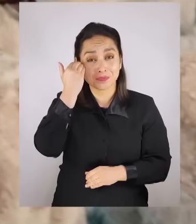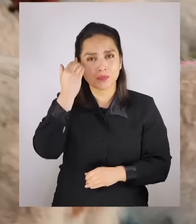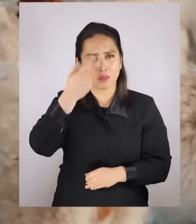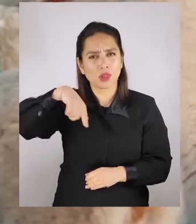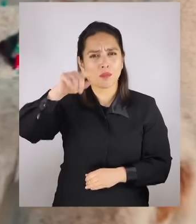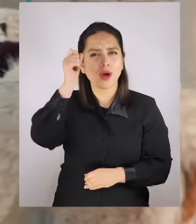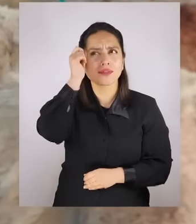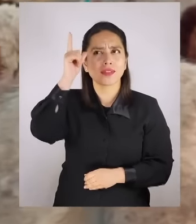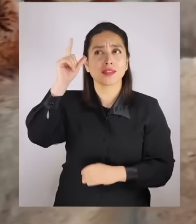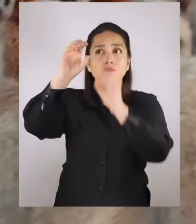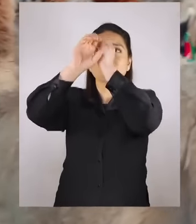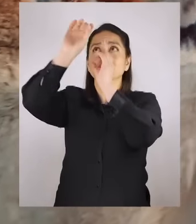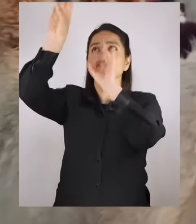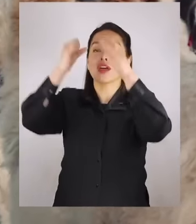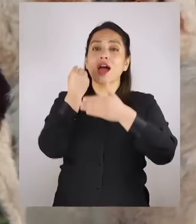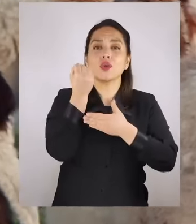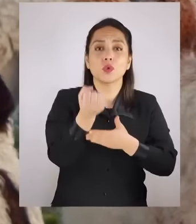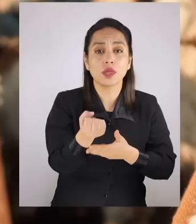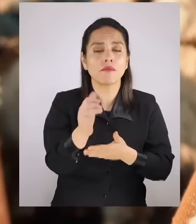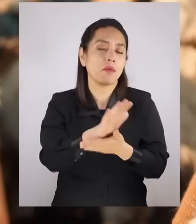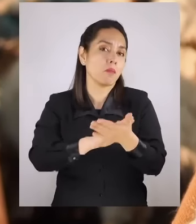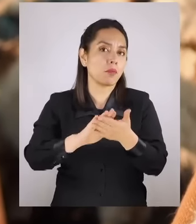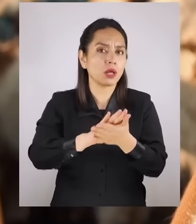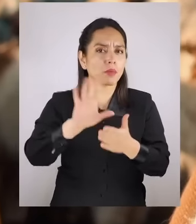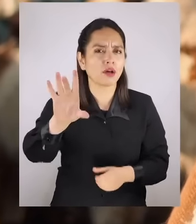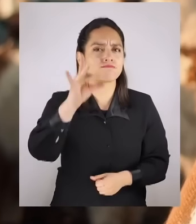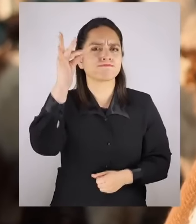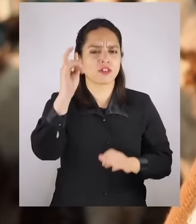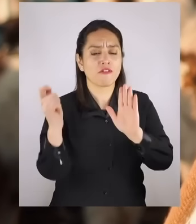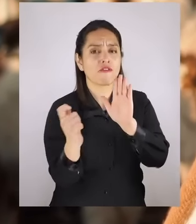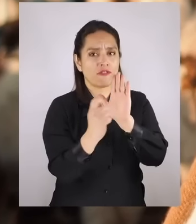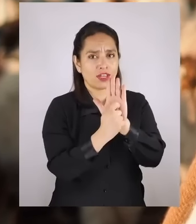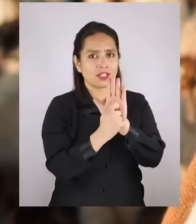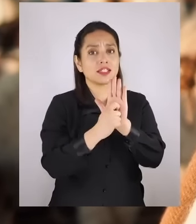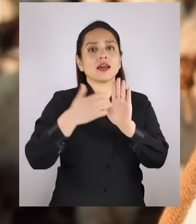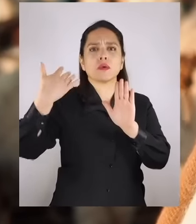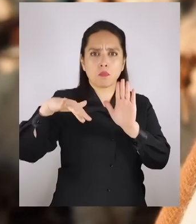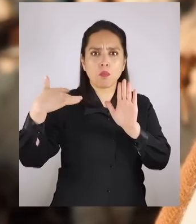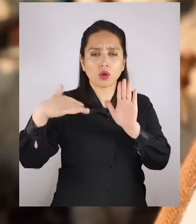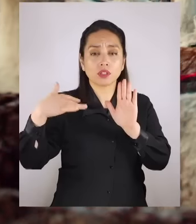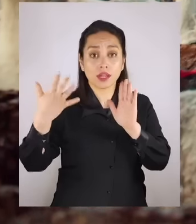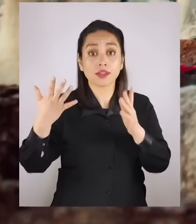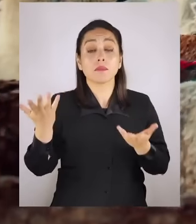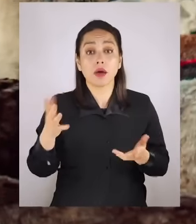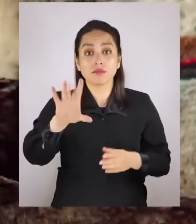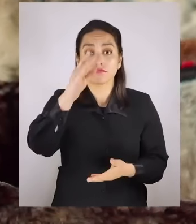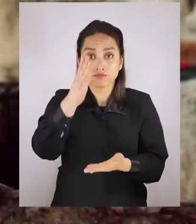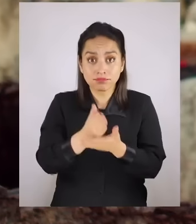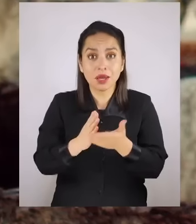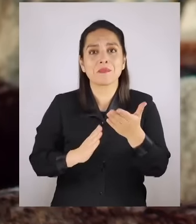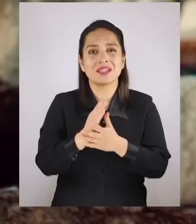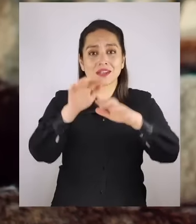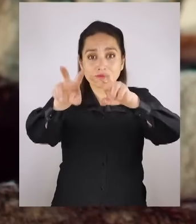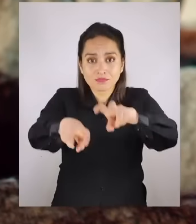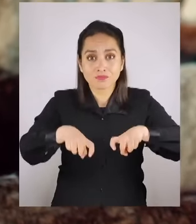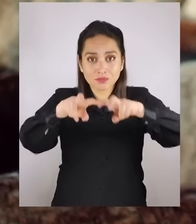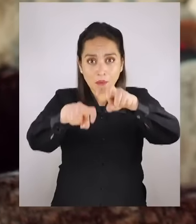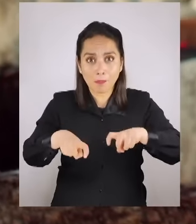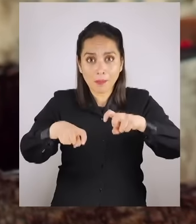como algo útil para poder describir cuáles son las fechas, por ejemplo, para decidir la siembra, para que tengan